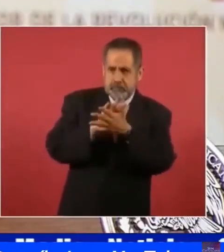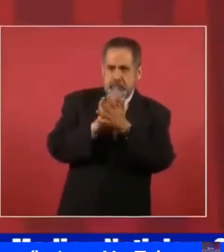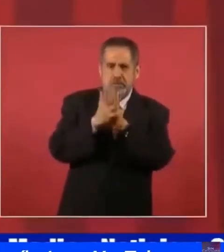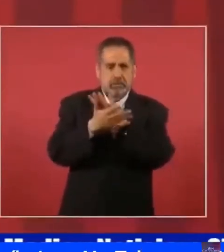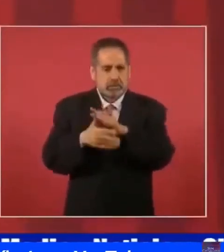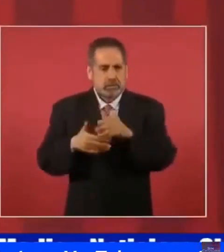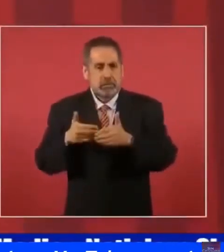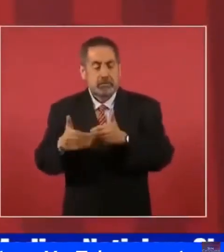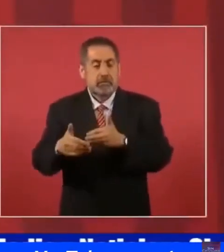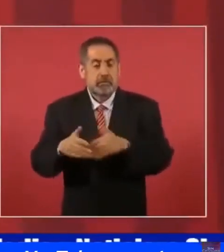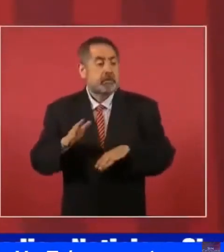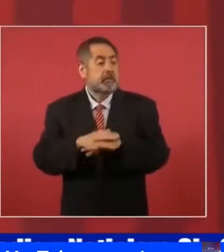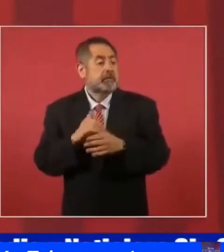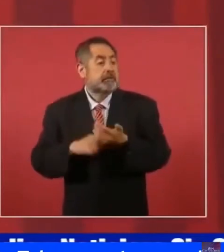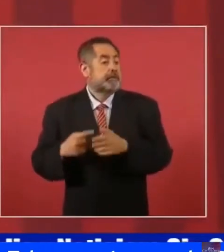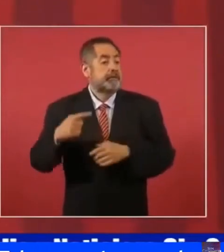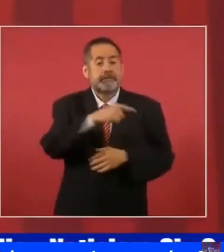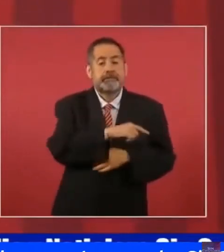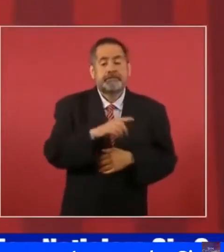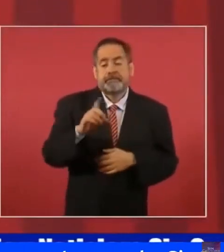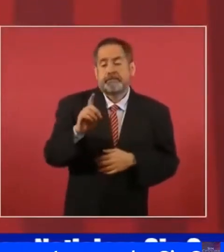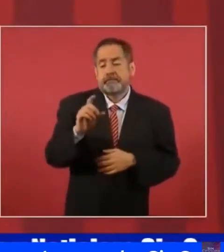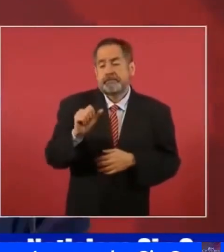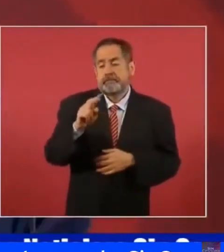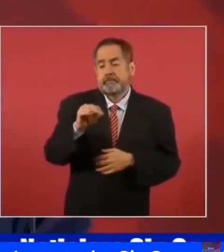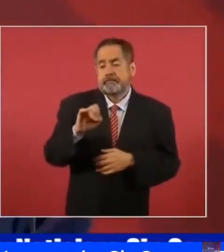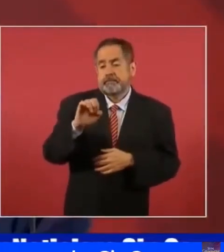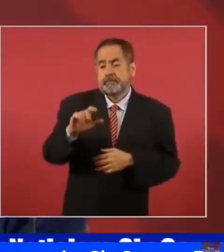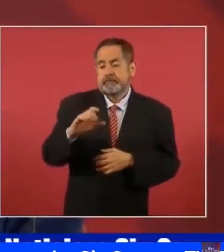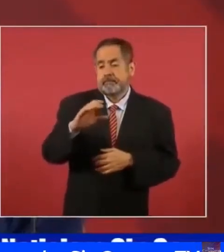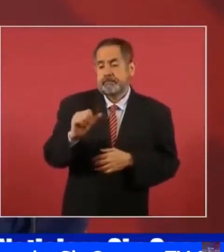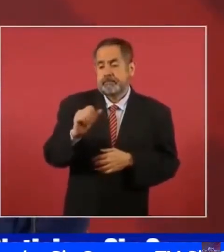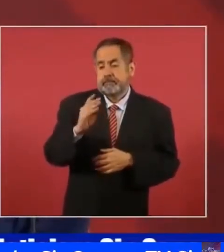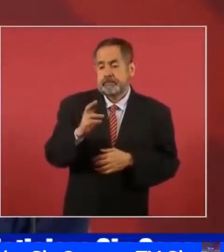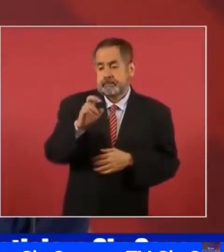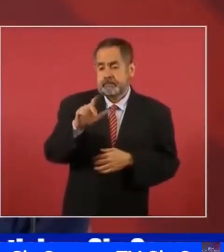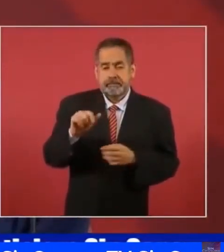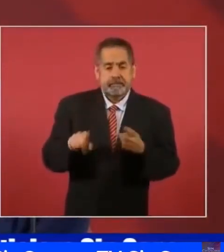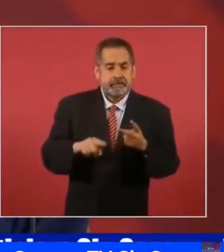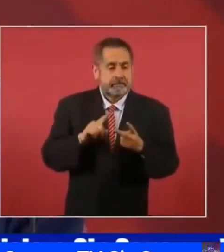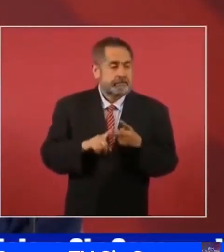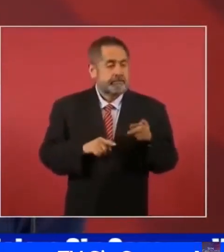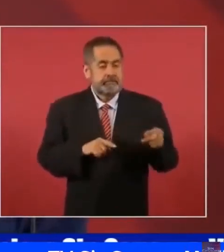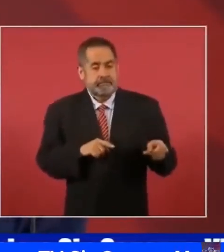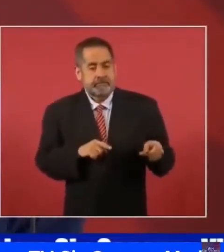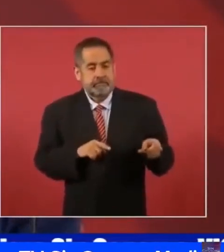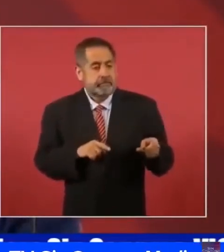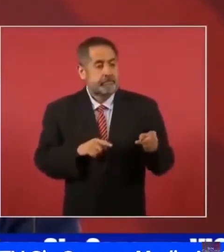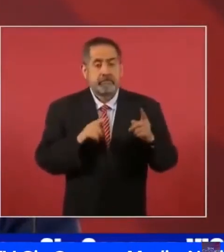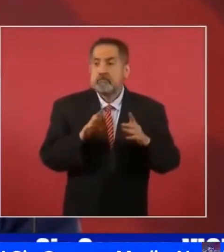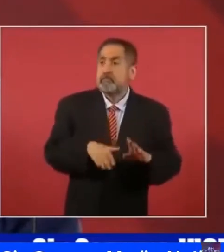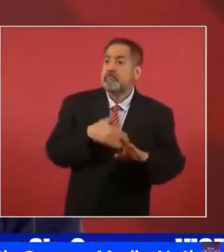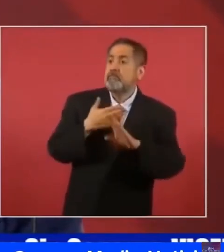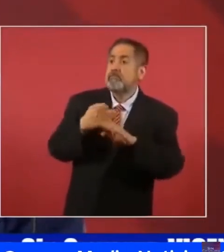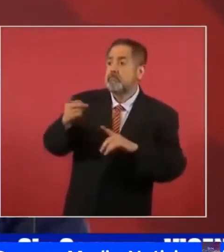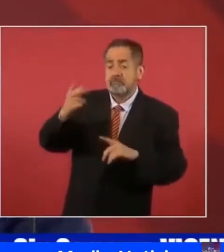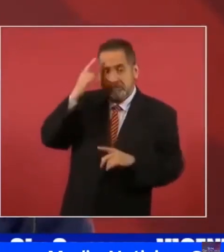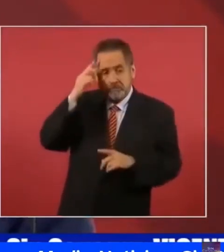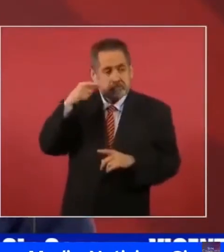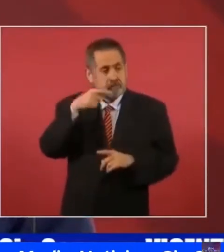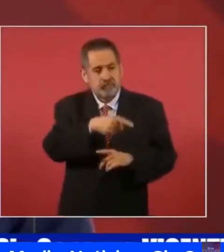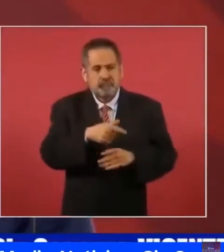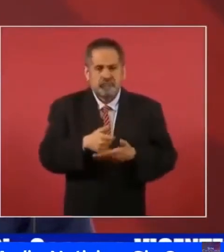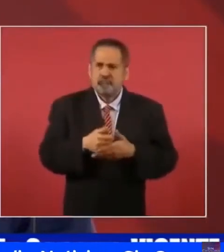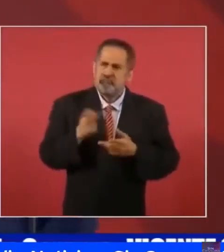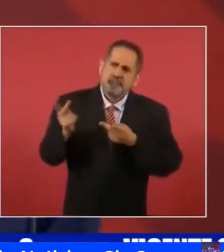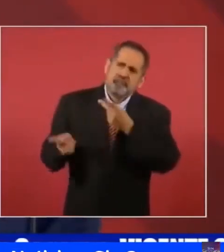Porque el periodismo que hizo Daniel Cabrera, el hijo del Aguizote, en contra de Porfirio Díaz, era